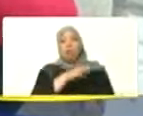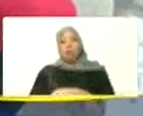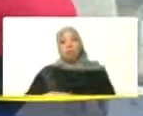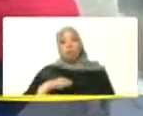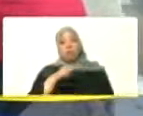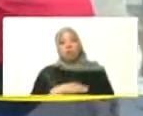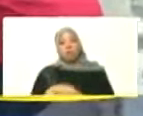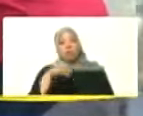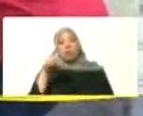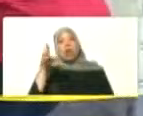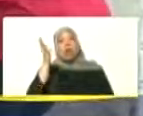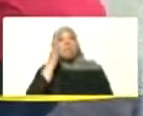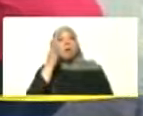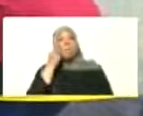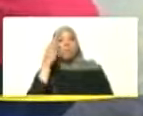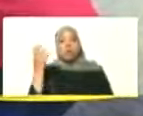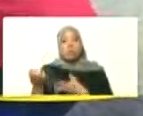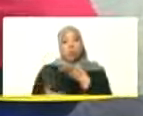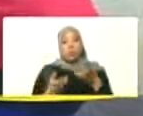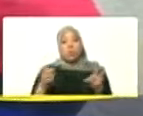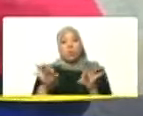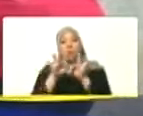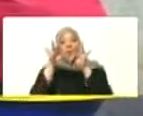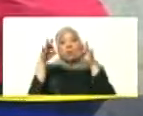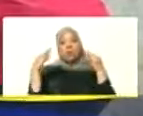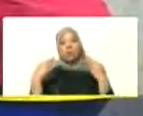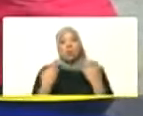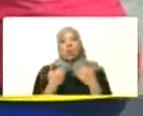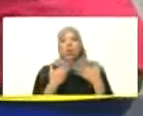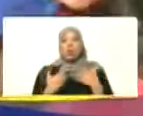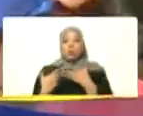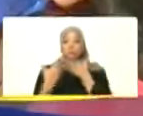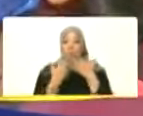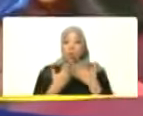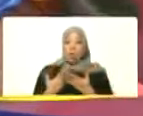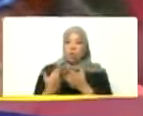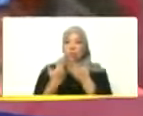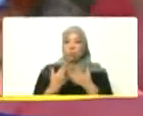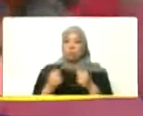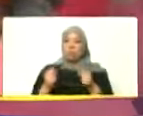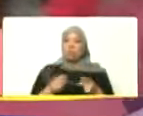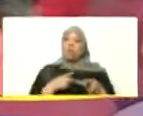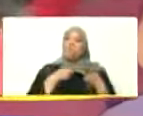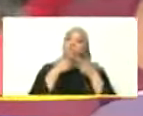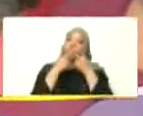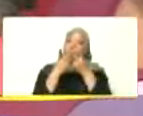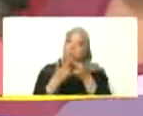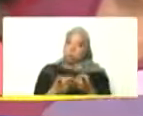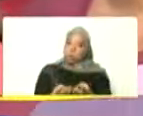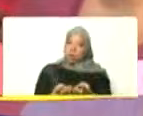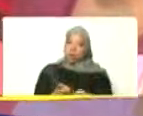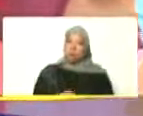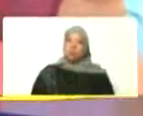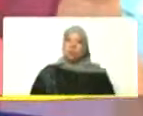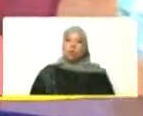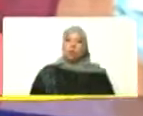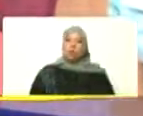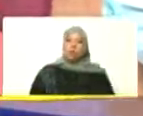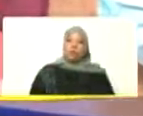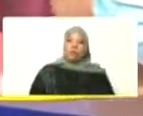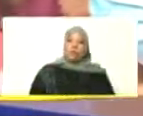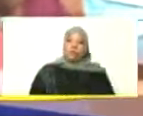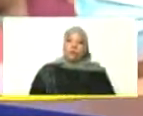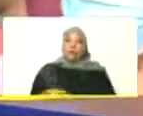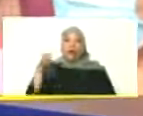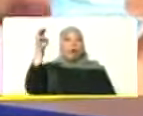madres cocineras, el movimiento de familia, el movimiento estudiantil, los voluntarios y las voluntarias. Yo quiero que Berkis, que es una